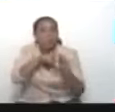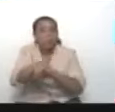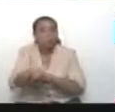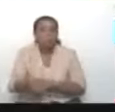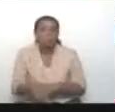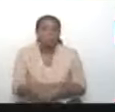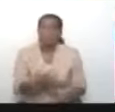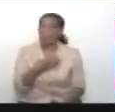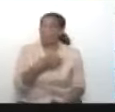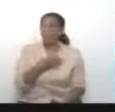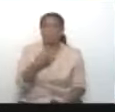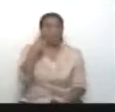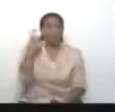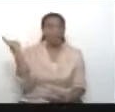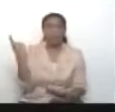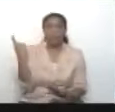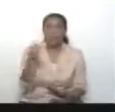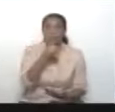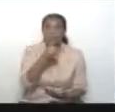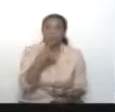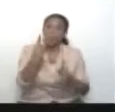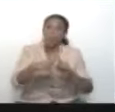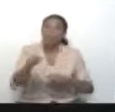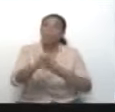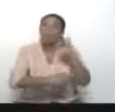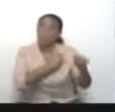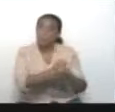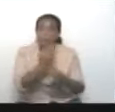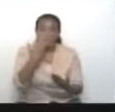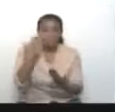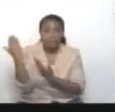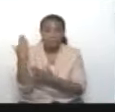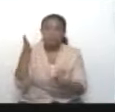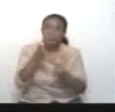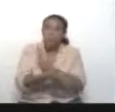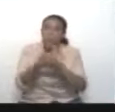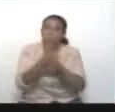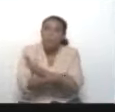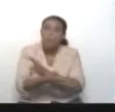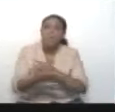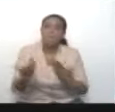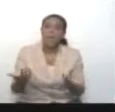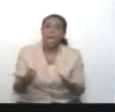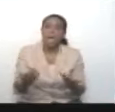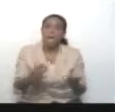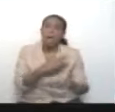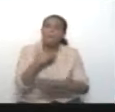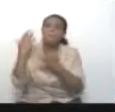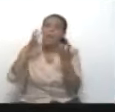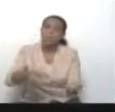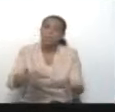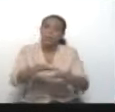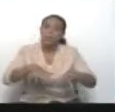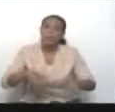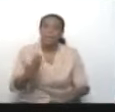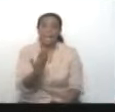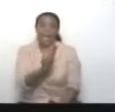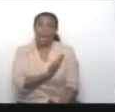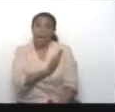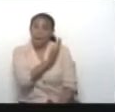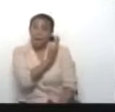No podemos soslayar esta noticia, señor presidente, sobre lo que sigue el genocidio que se sigue dando en Gaza.